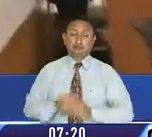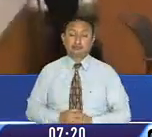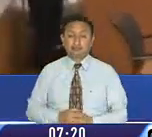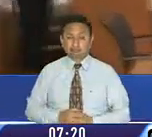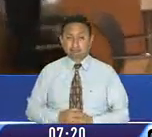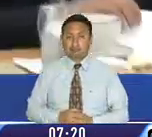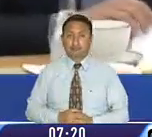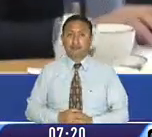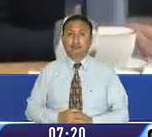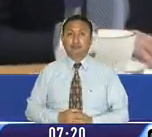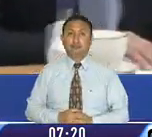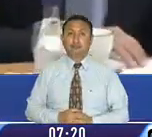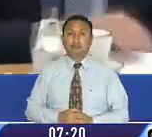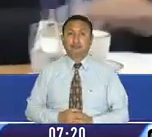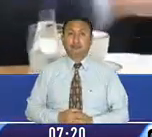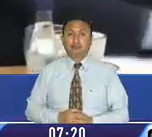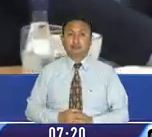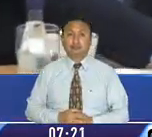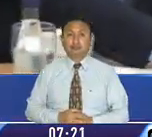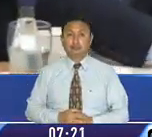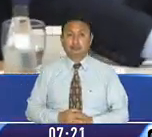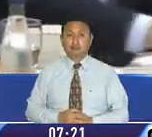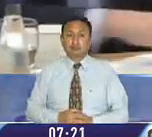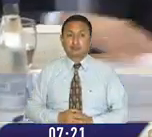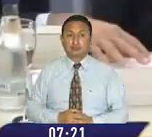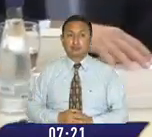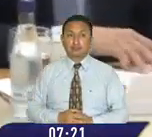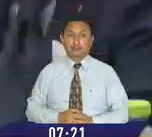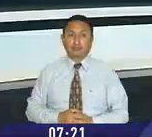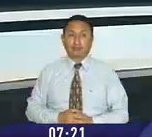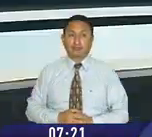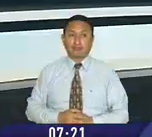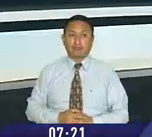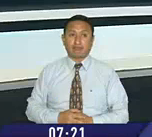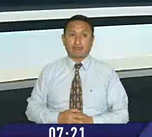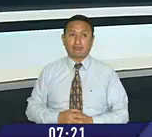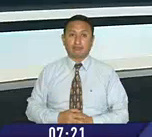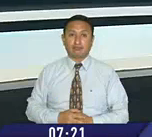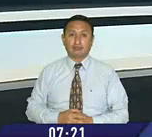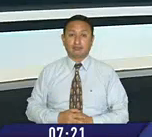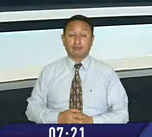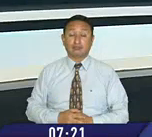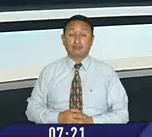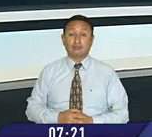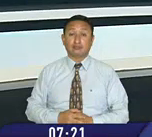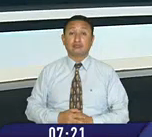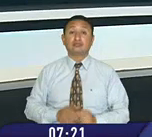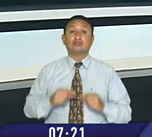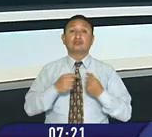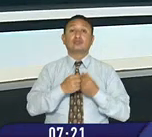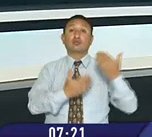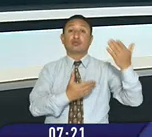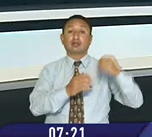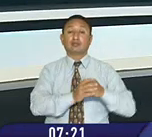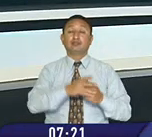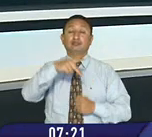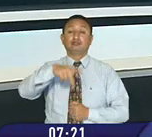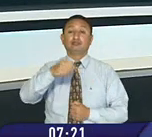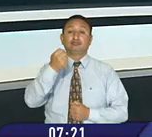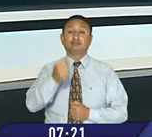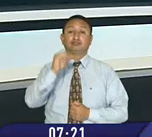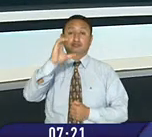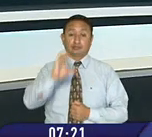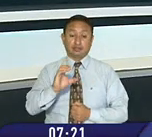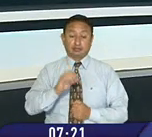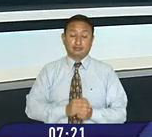israelí. Informó Javier Rosero. Y el Partido Social Cristiano y Madera de Guerrero presentaron a sus